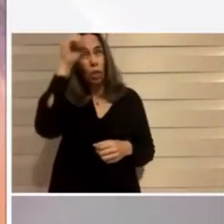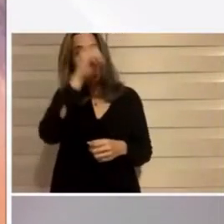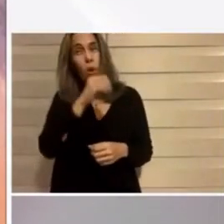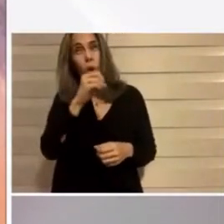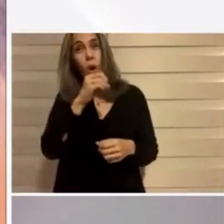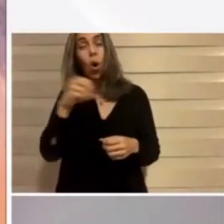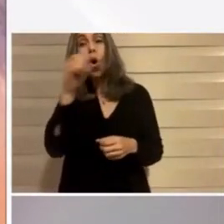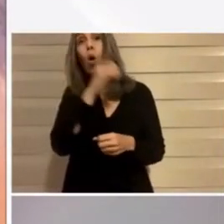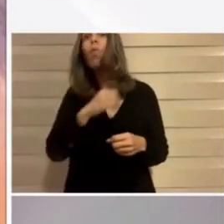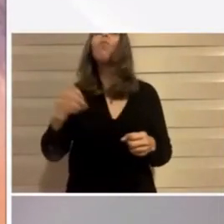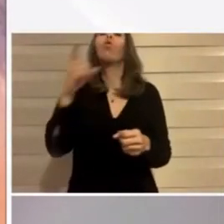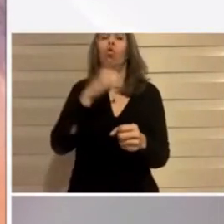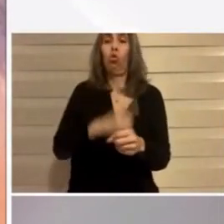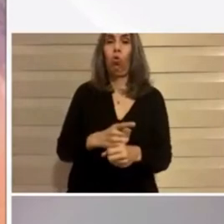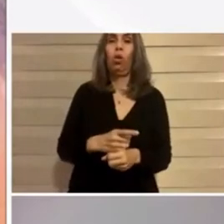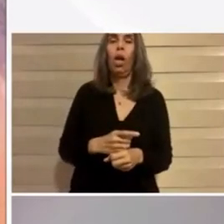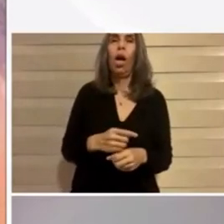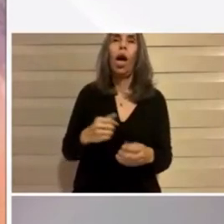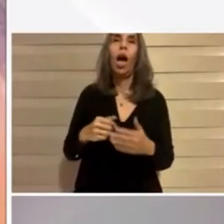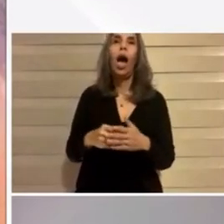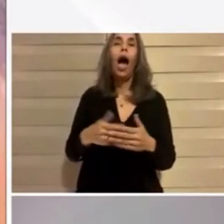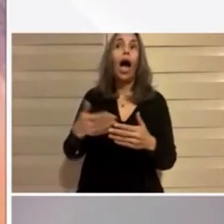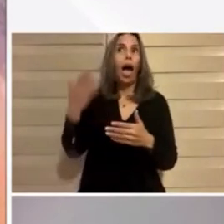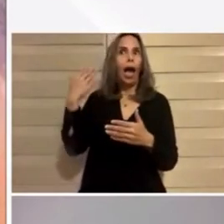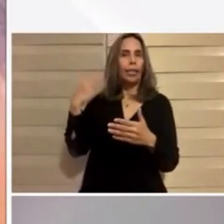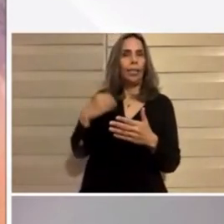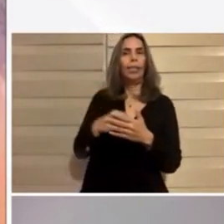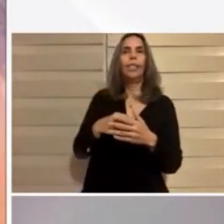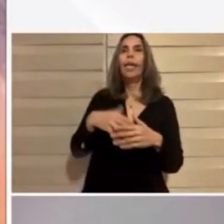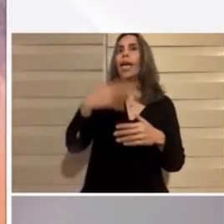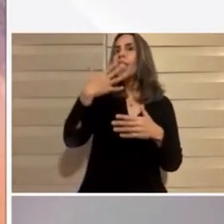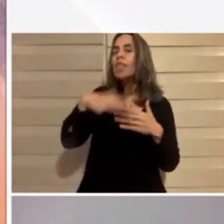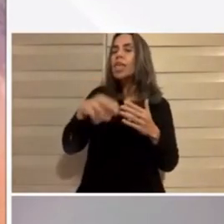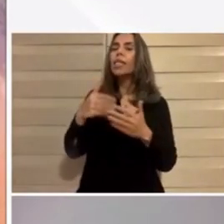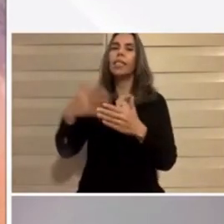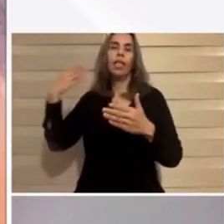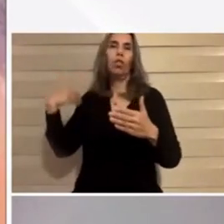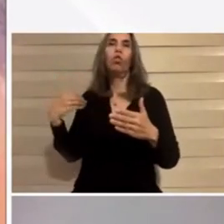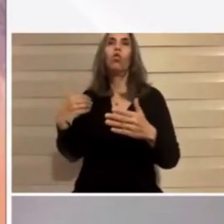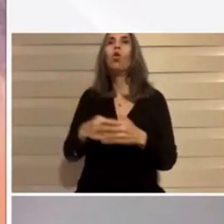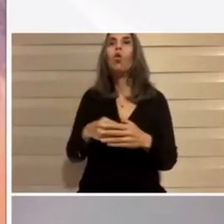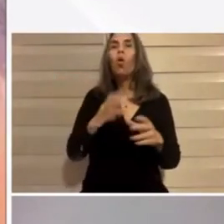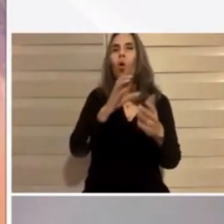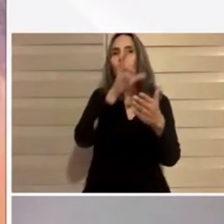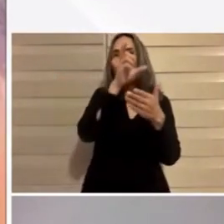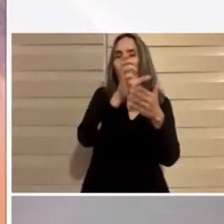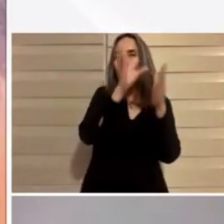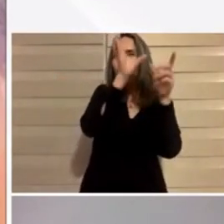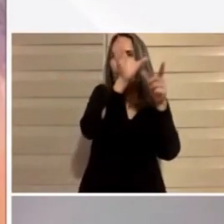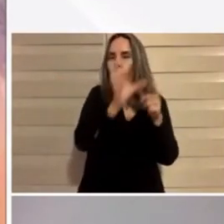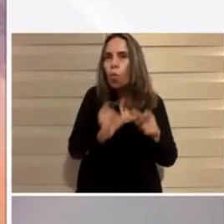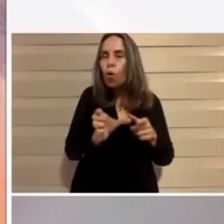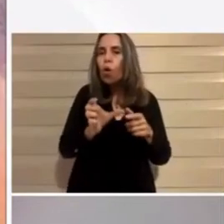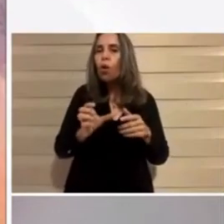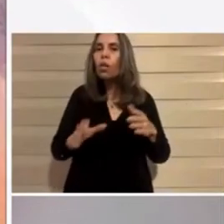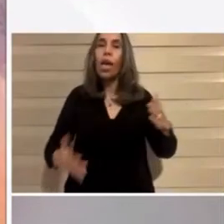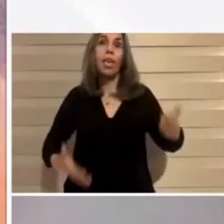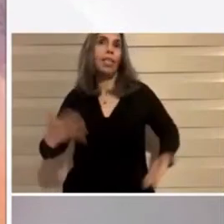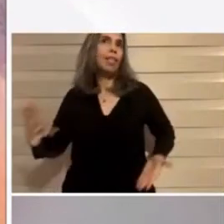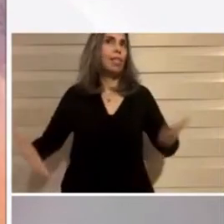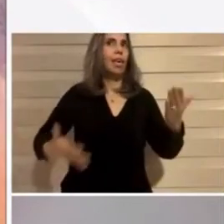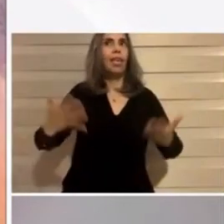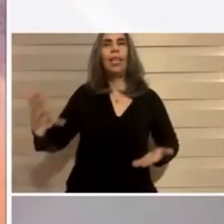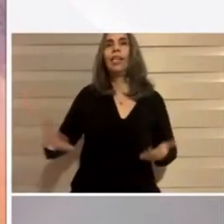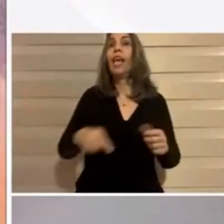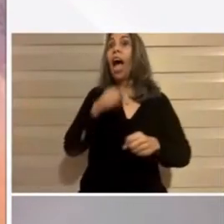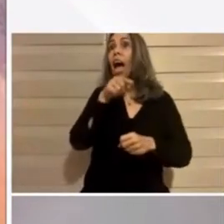en los últimos 10 años, yo tengo un blog sobre danza porque es algo que me apasiona y a través de ese blog de danza he podido conocer a los